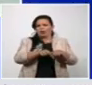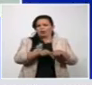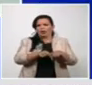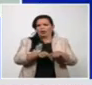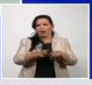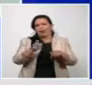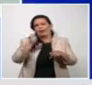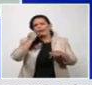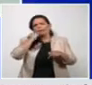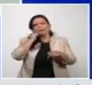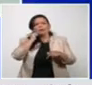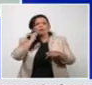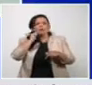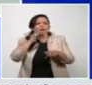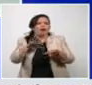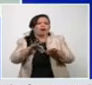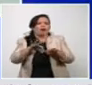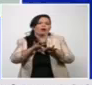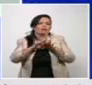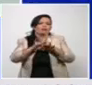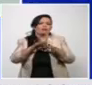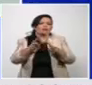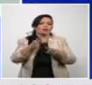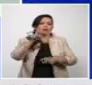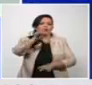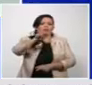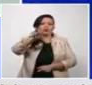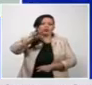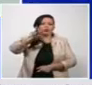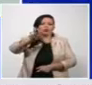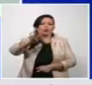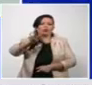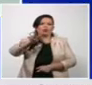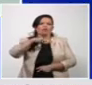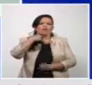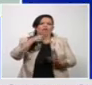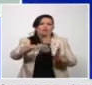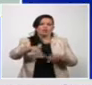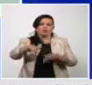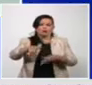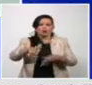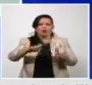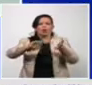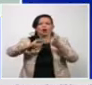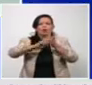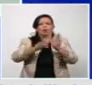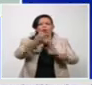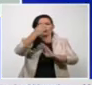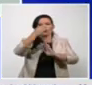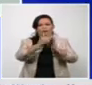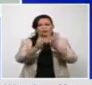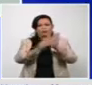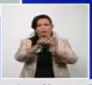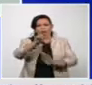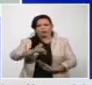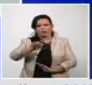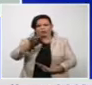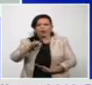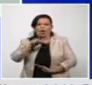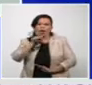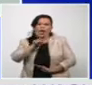elevadas, con 112 fallecidos por millón de habitantes. Realmente la letalidad no